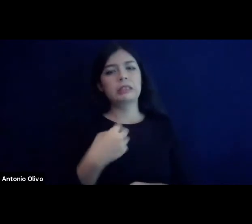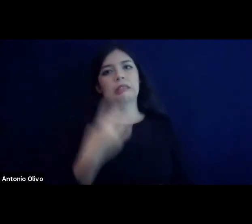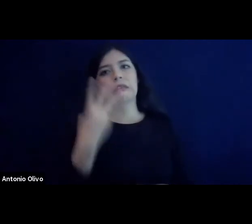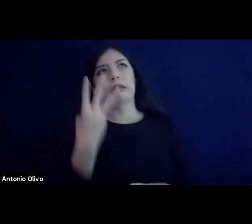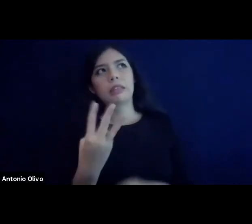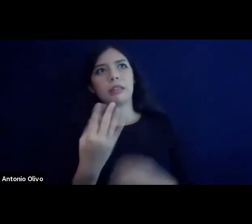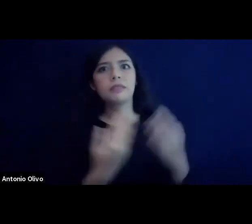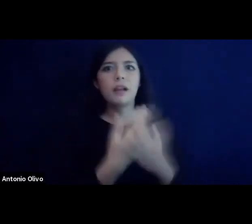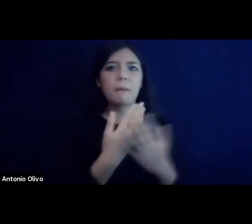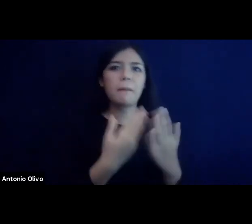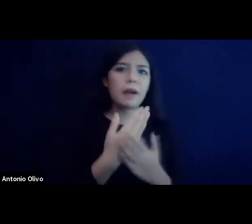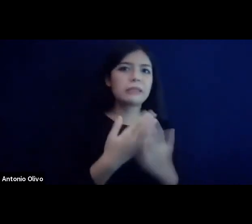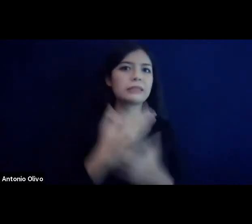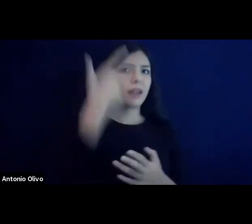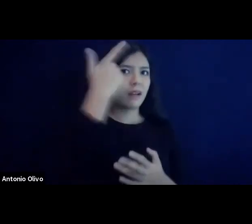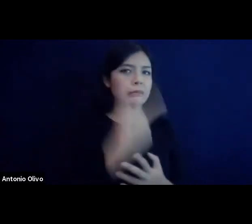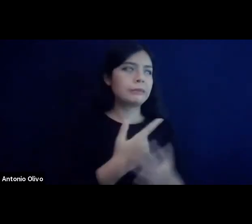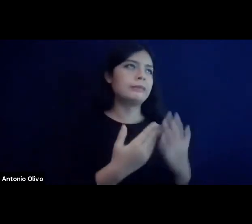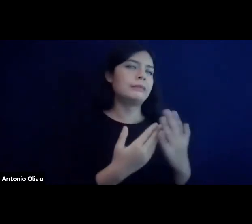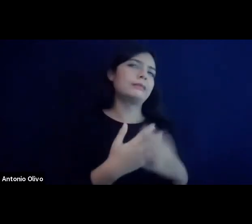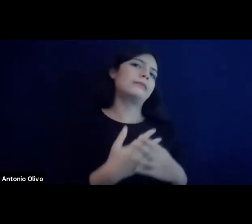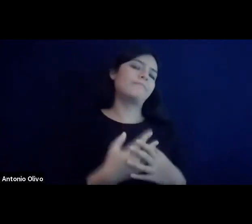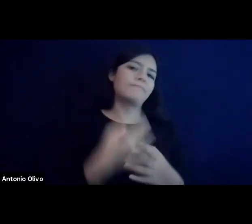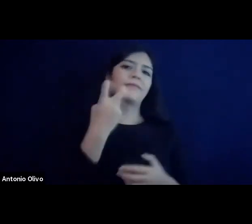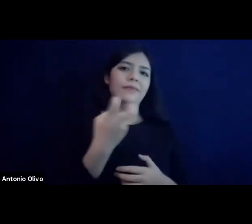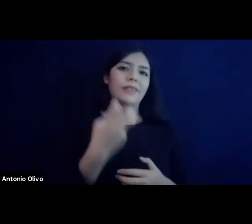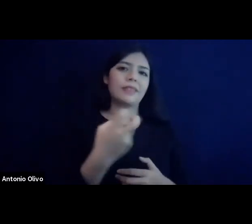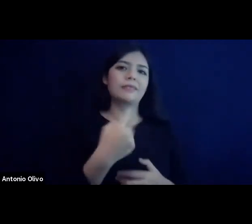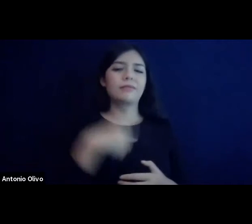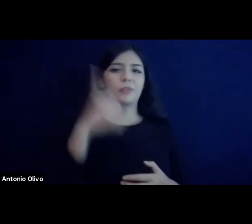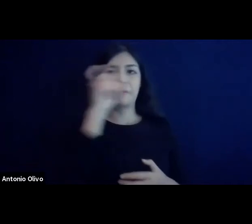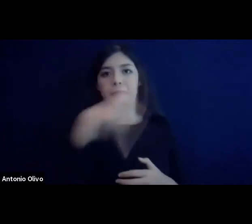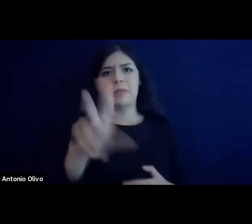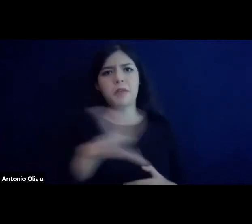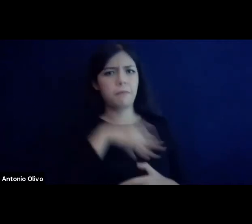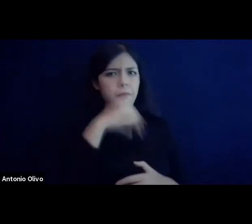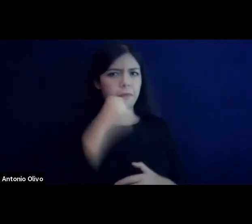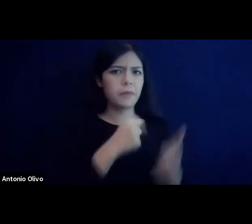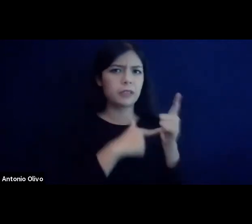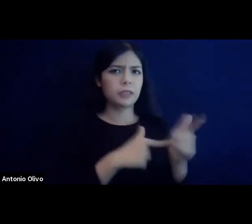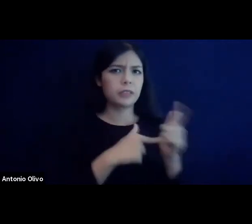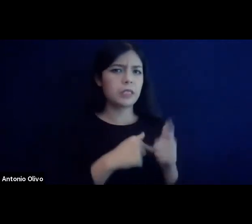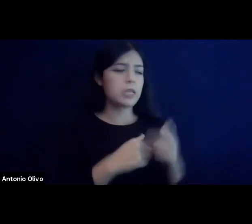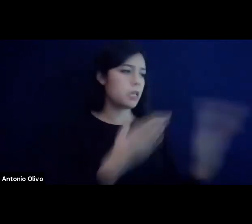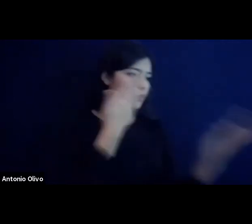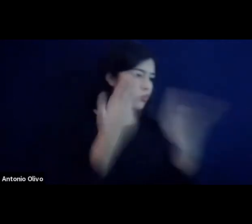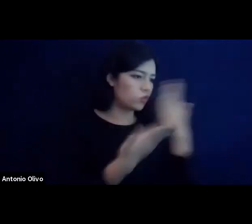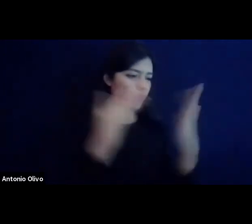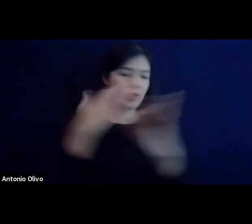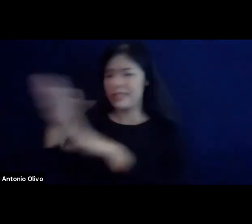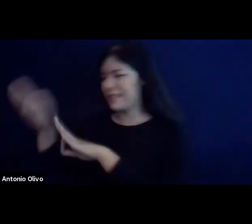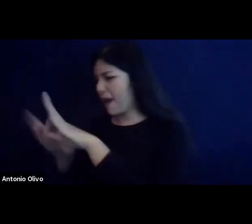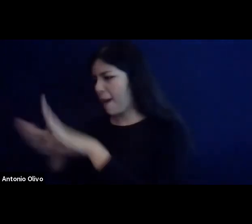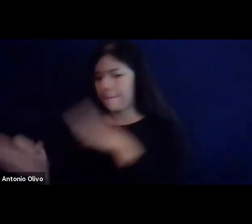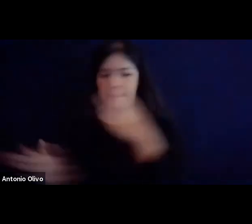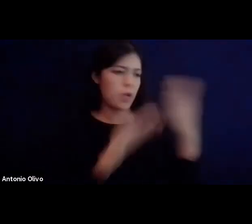entonces, pues eso me ayudó mucho, el poder combinar el trabajo con el estudio. Los